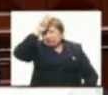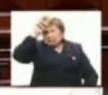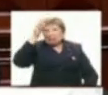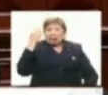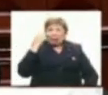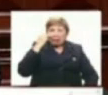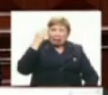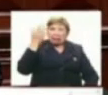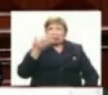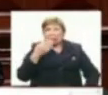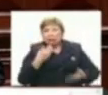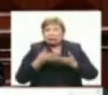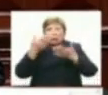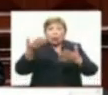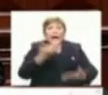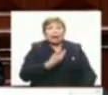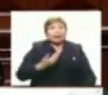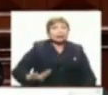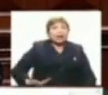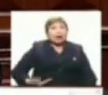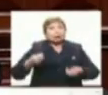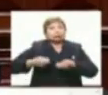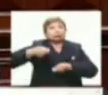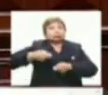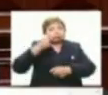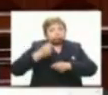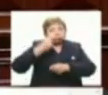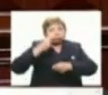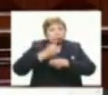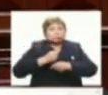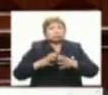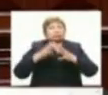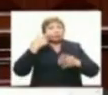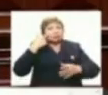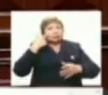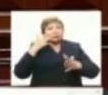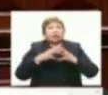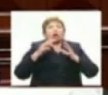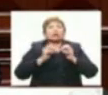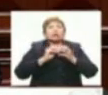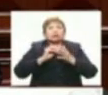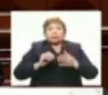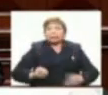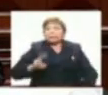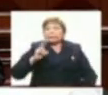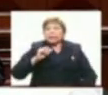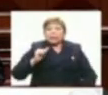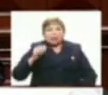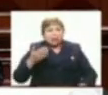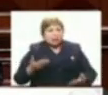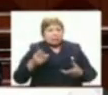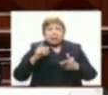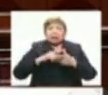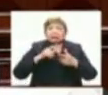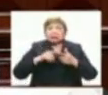según aportando al Estado una contribución en trabajo conocida como conscripción vial.